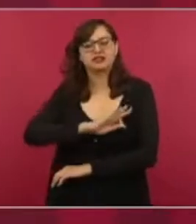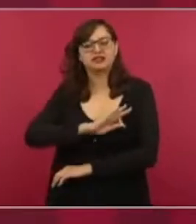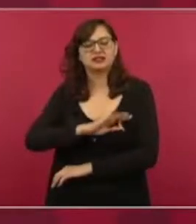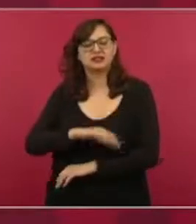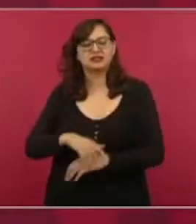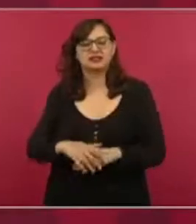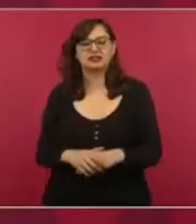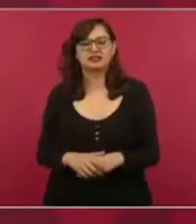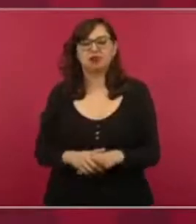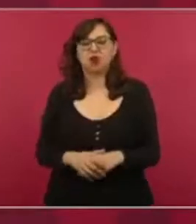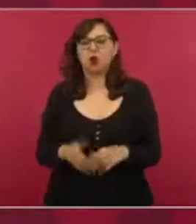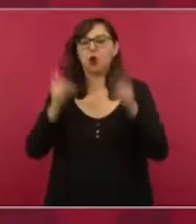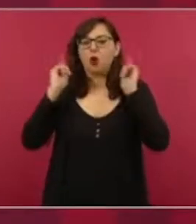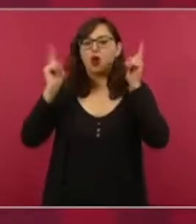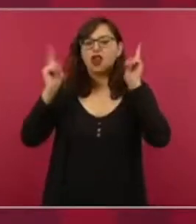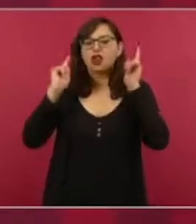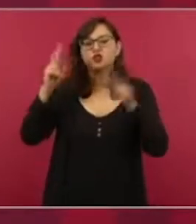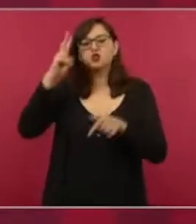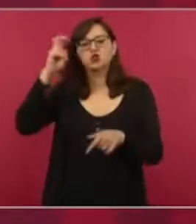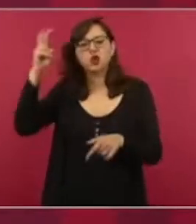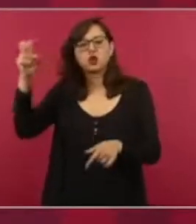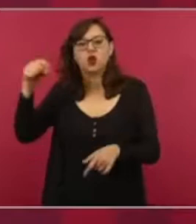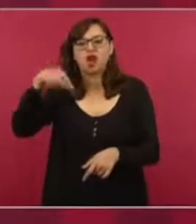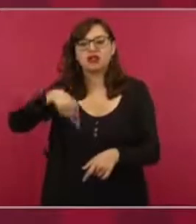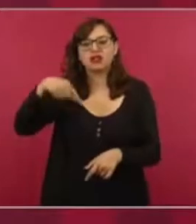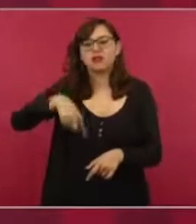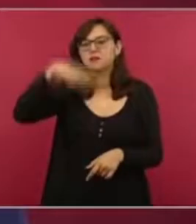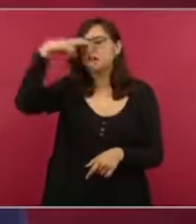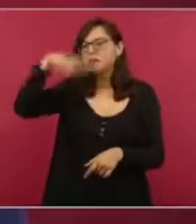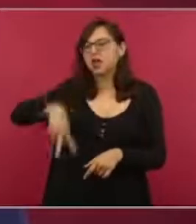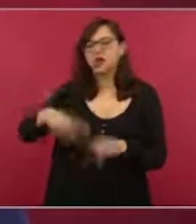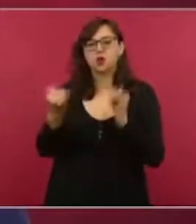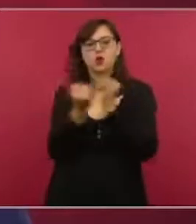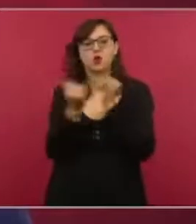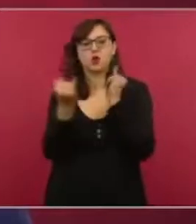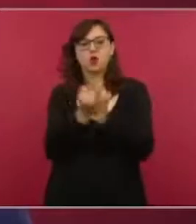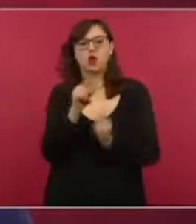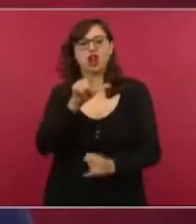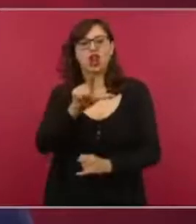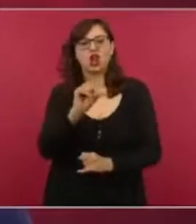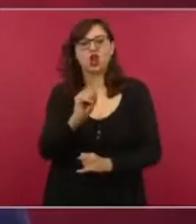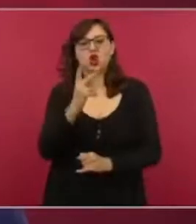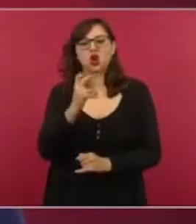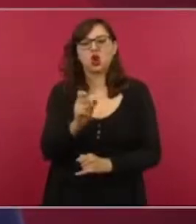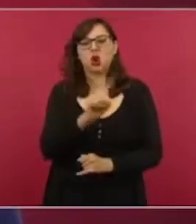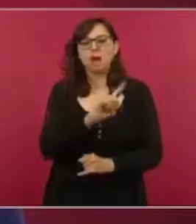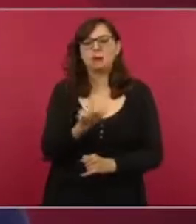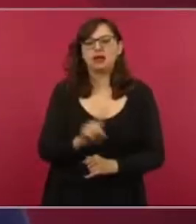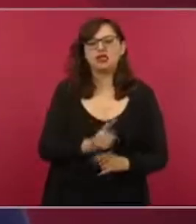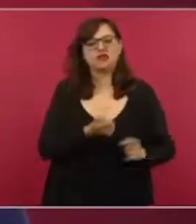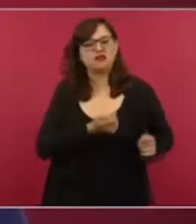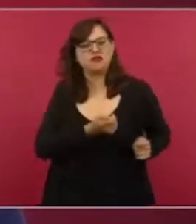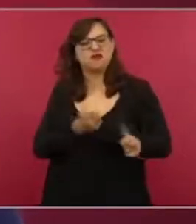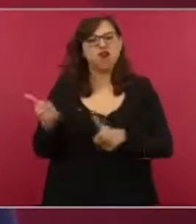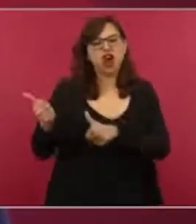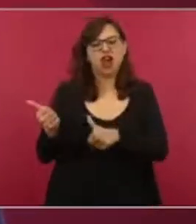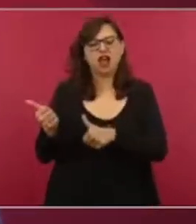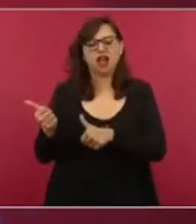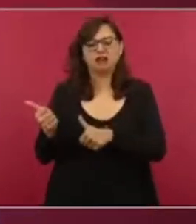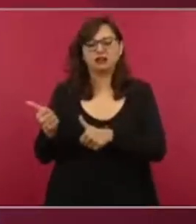Mi sueño es que aquí pase lo mismo para sacar a López. Cosas así.